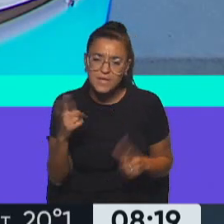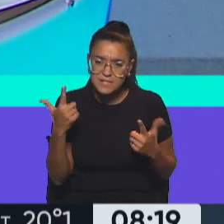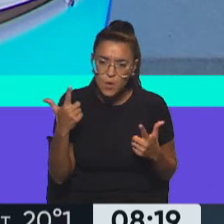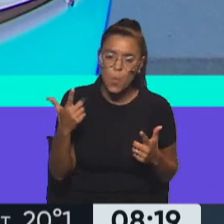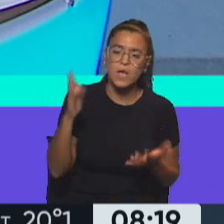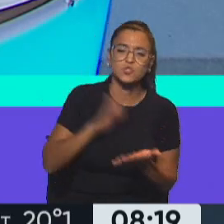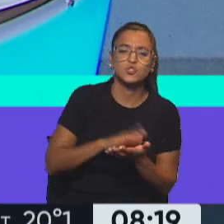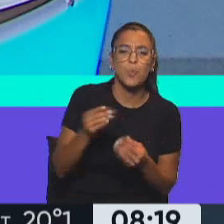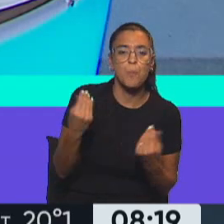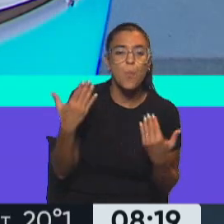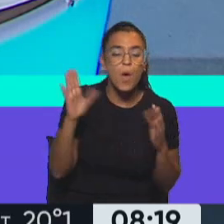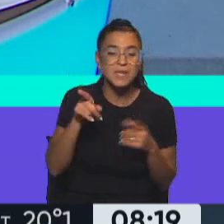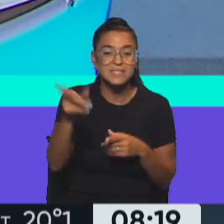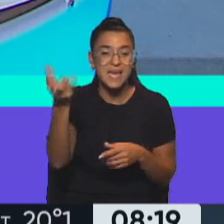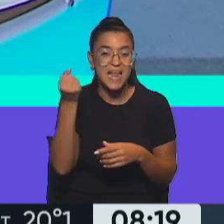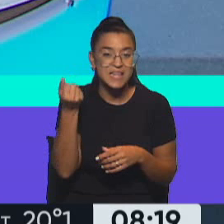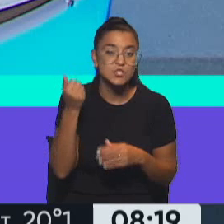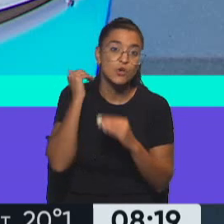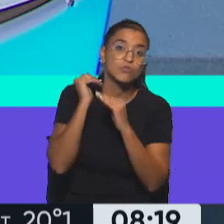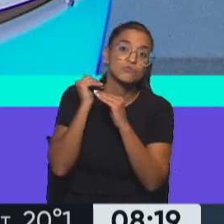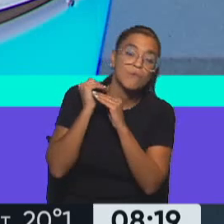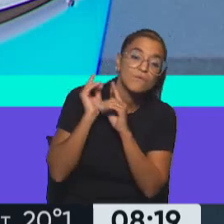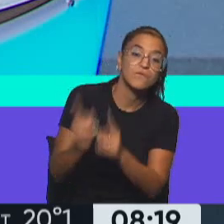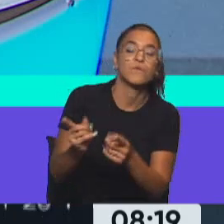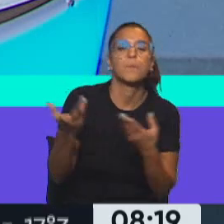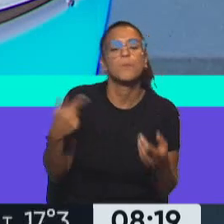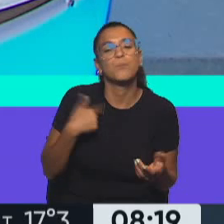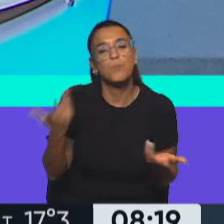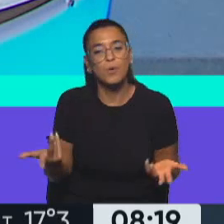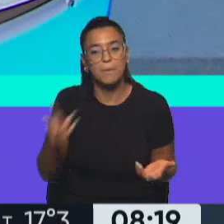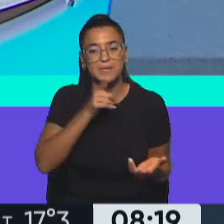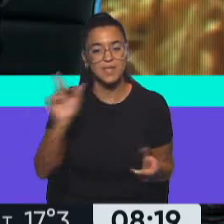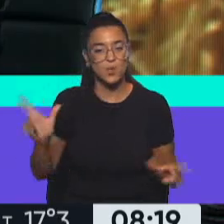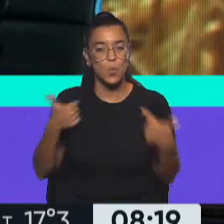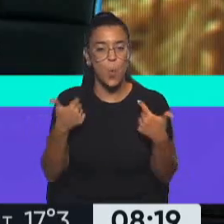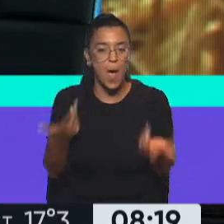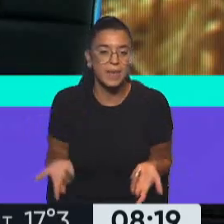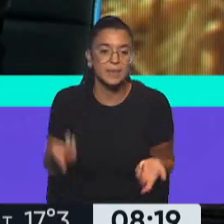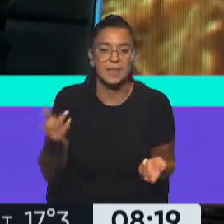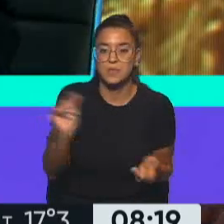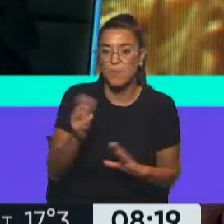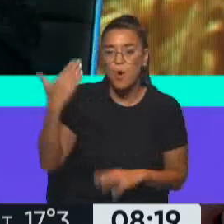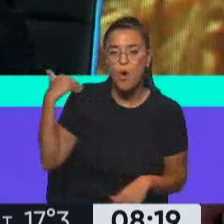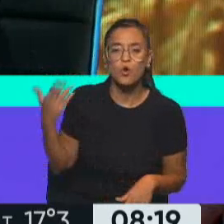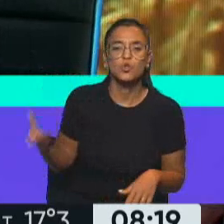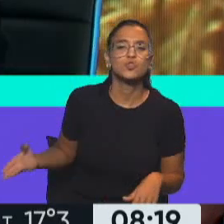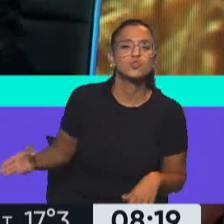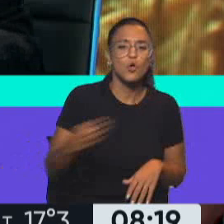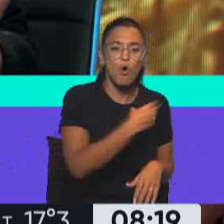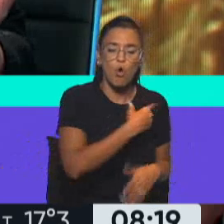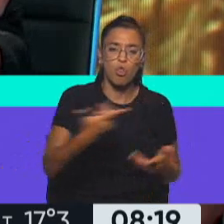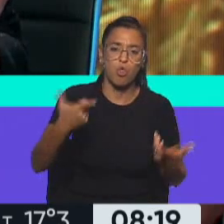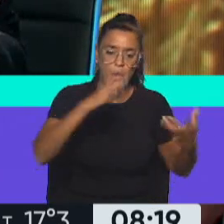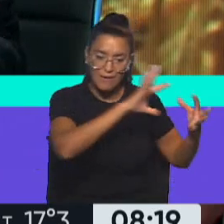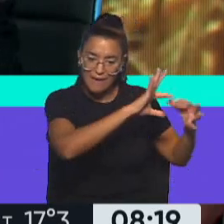sentido en función de la posibilidad de que esas retenciones se extiendan? Porque resulta, hasta irrisorio escuchar en los últimos días que todos los actores